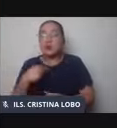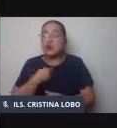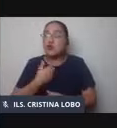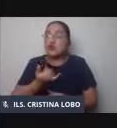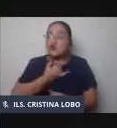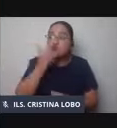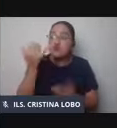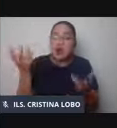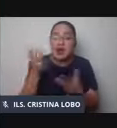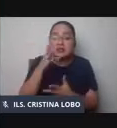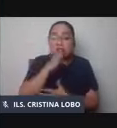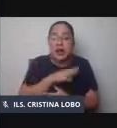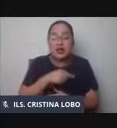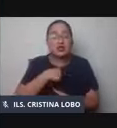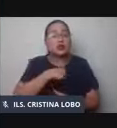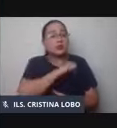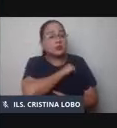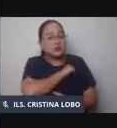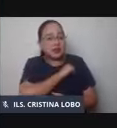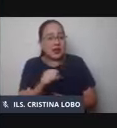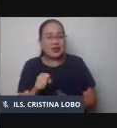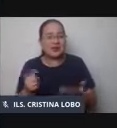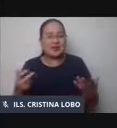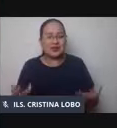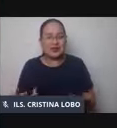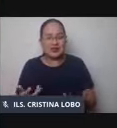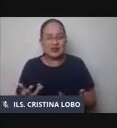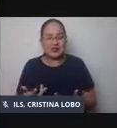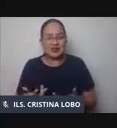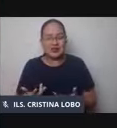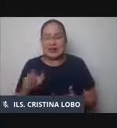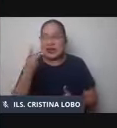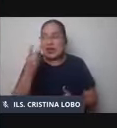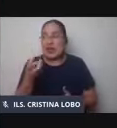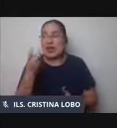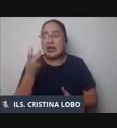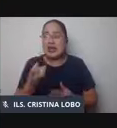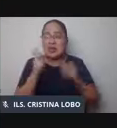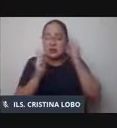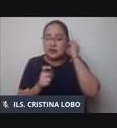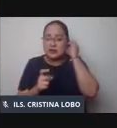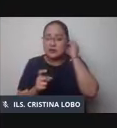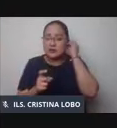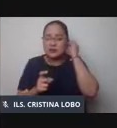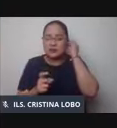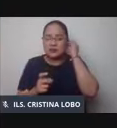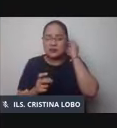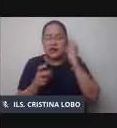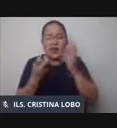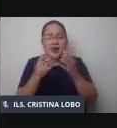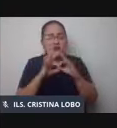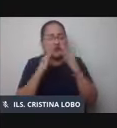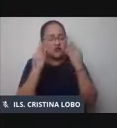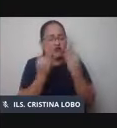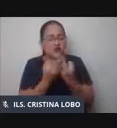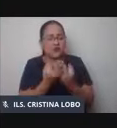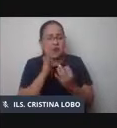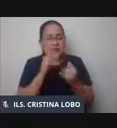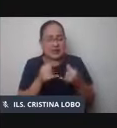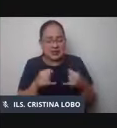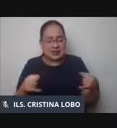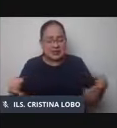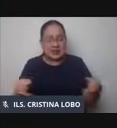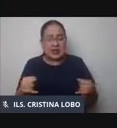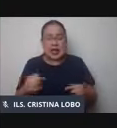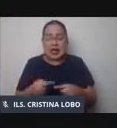Y esta extraña y terrible línea donde no se me